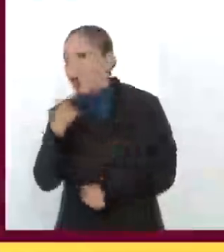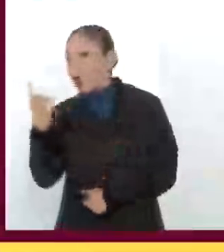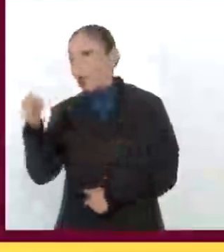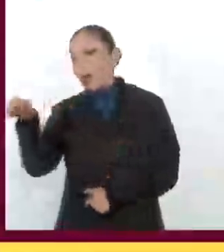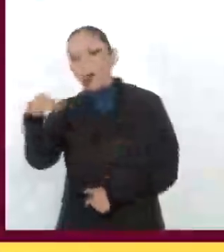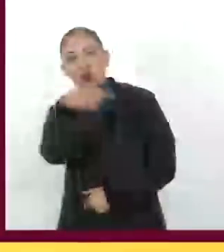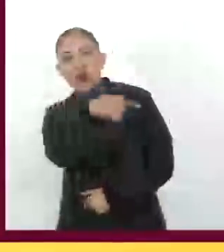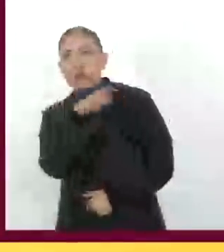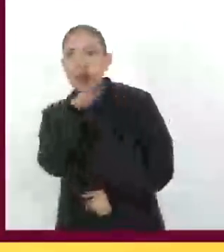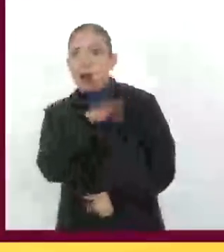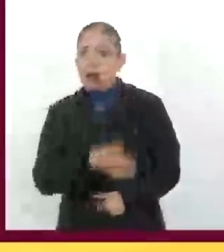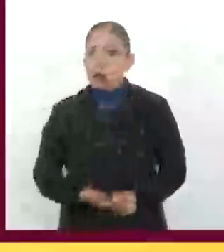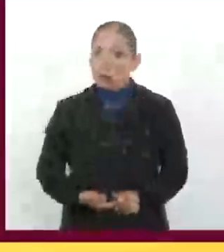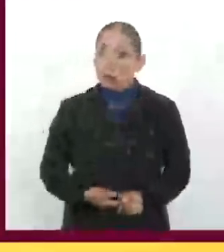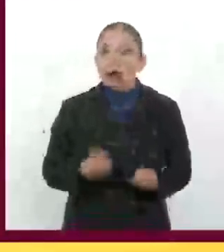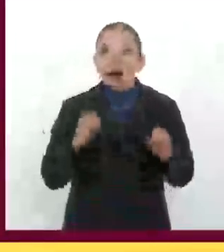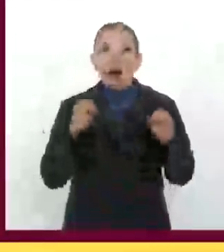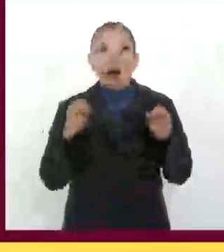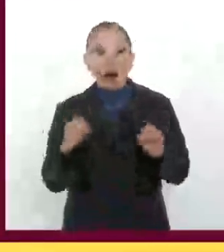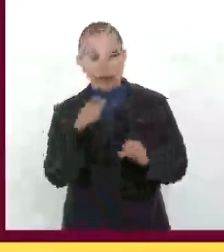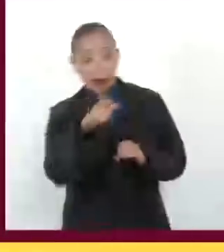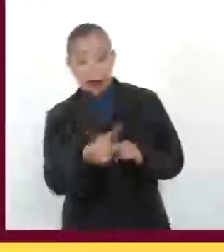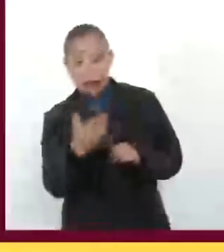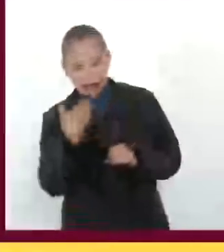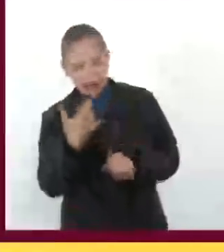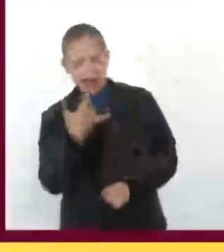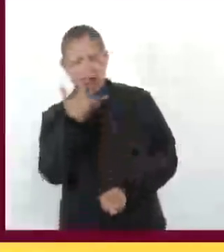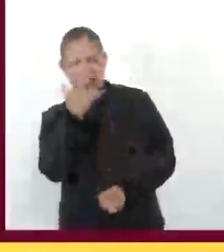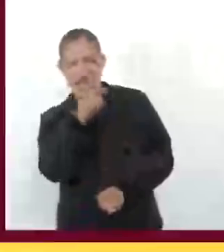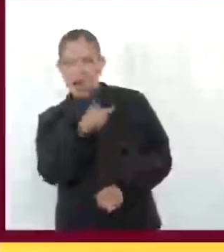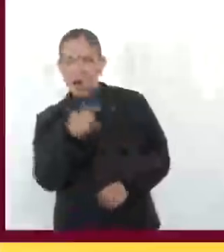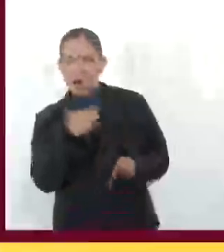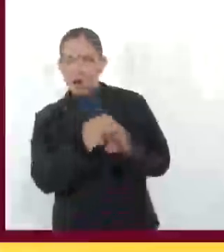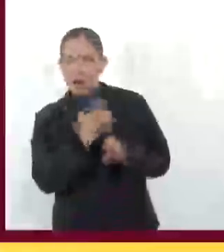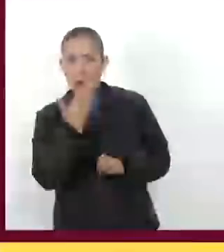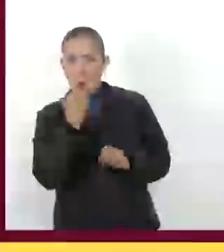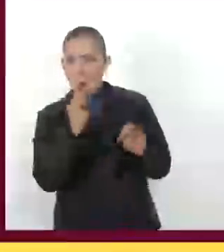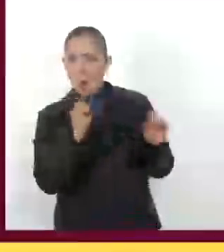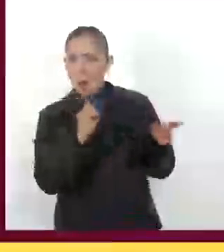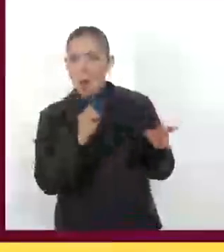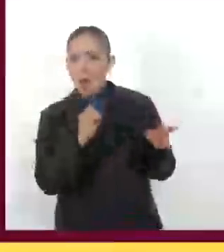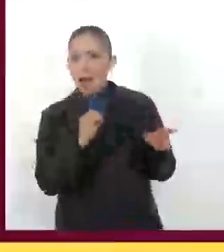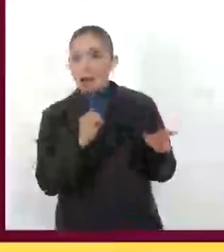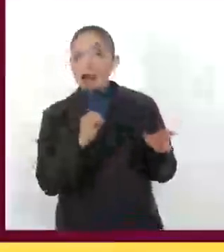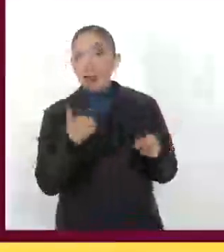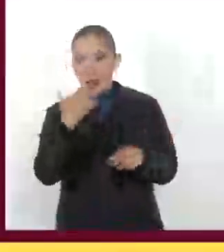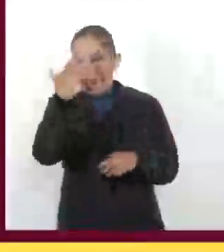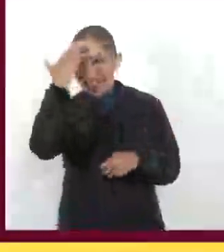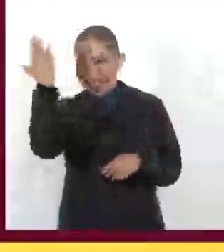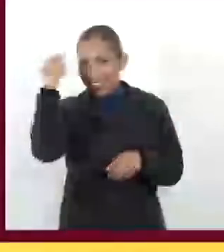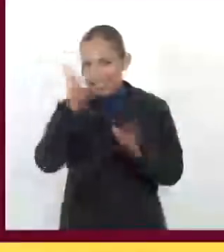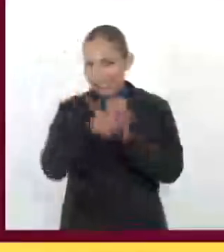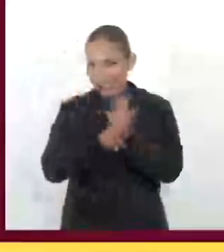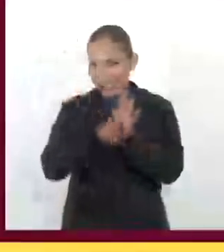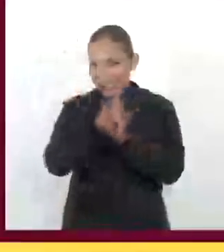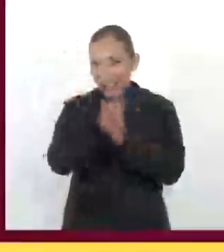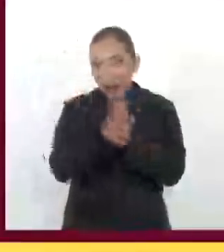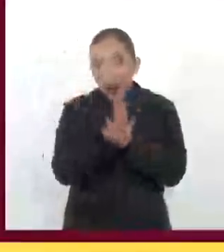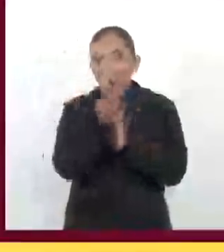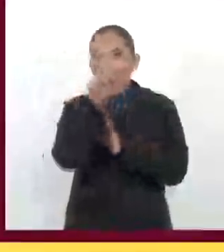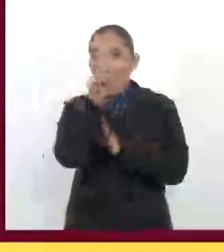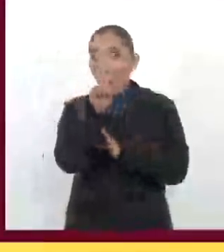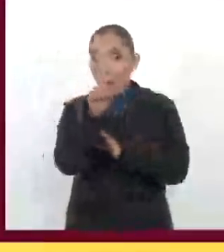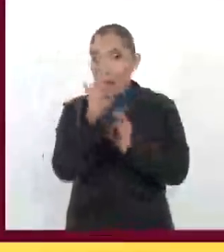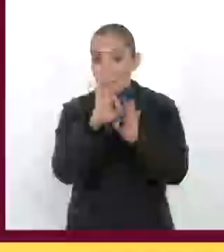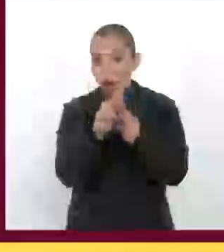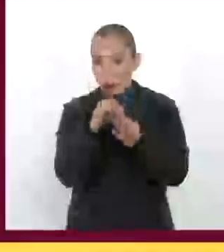no cumplen adecuadamente con ellas o no actúan conforme los principios éticos. Como conocimos en el video